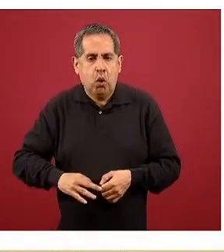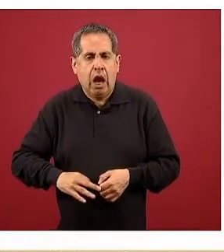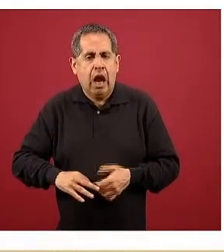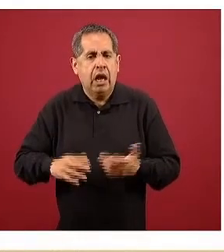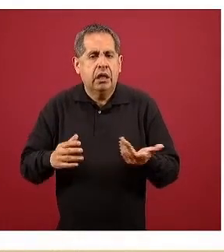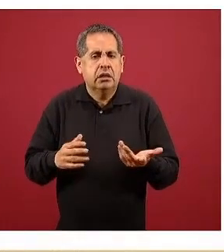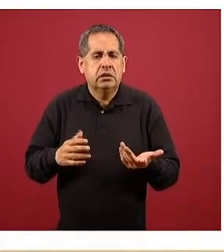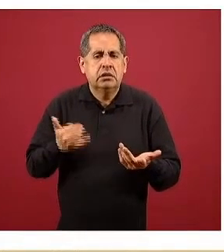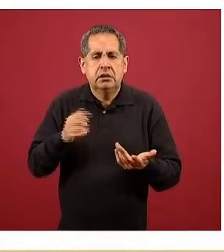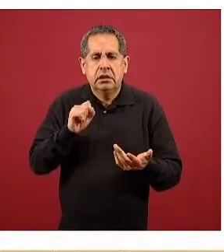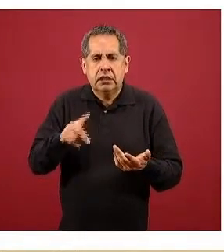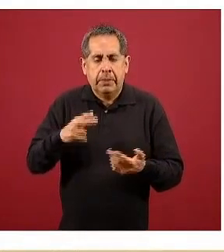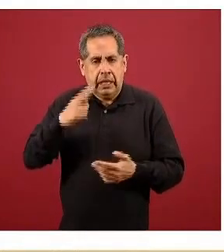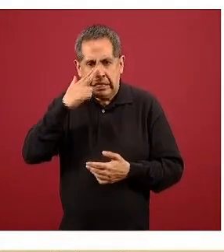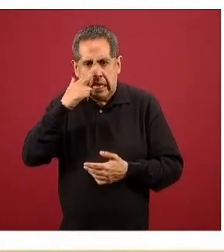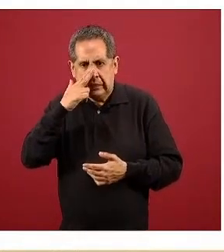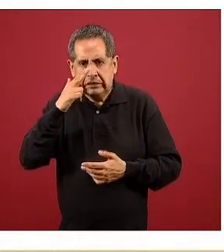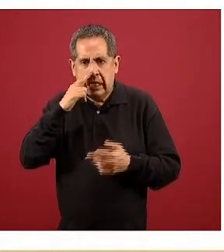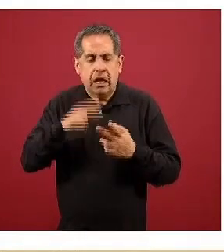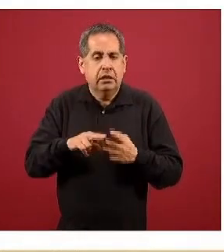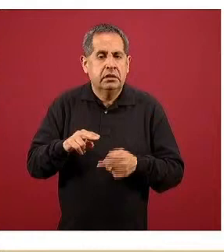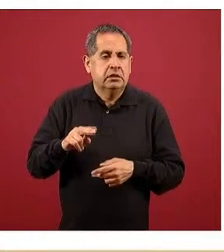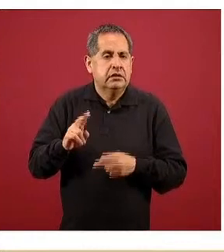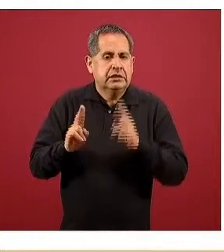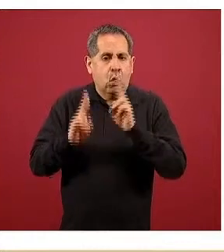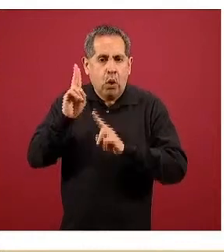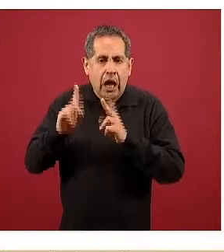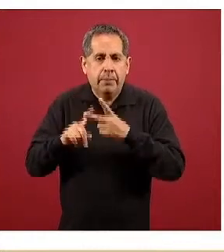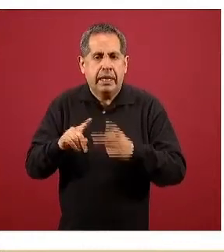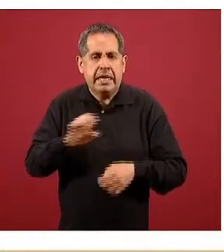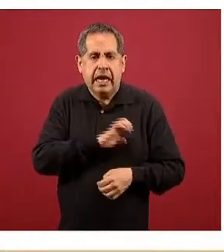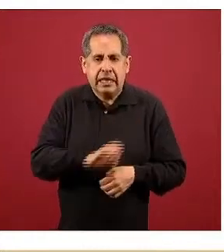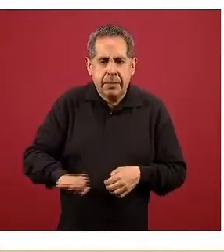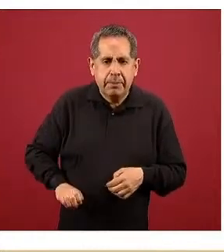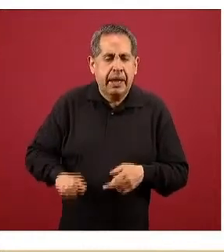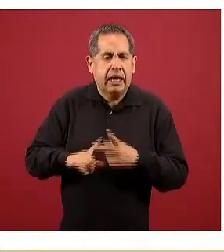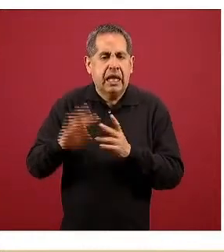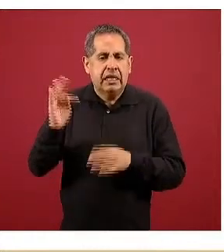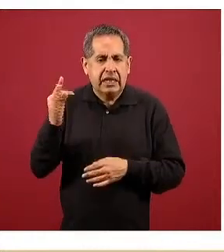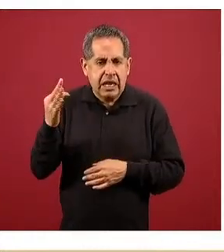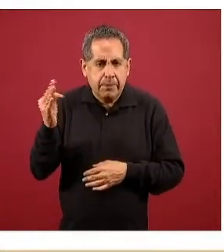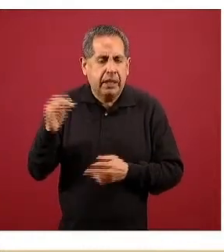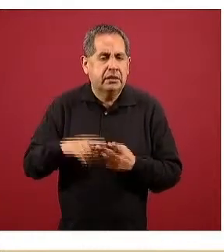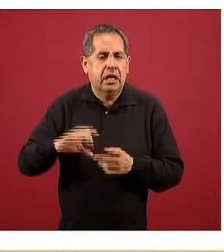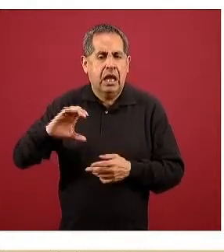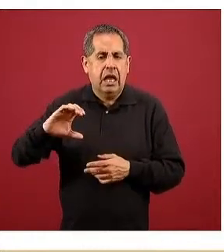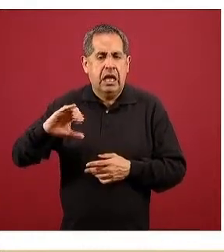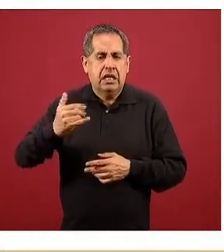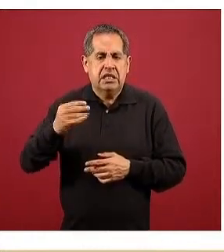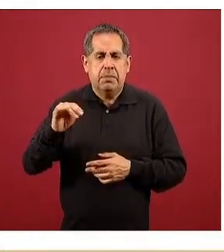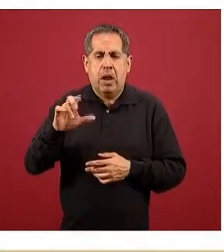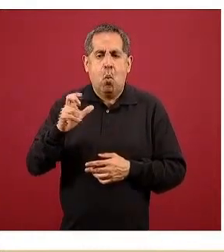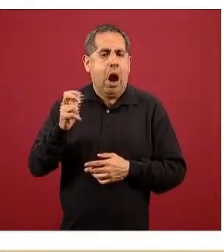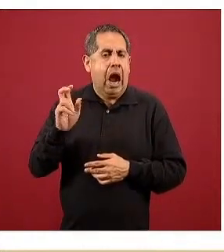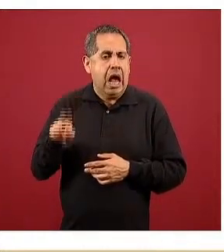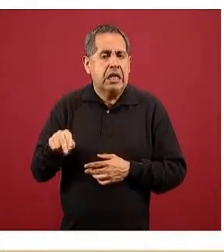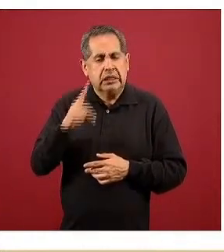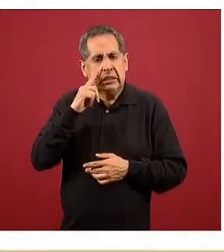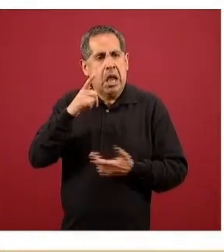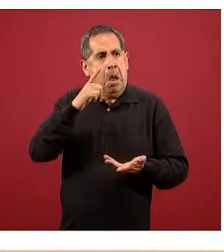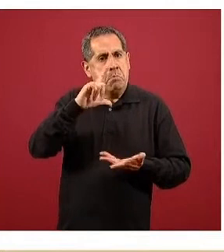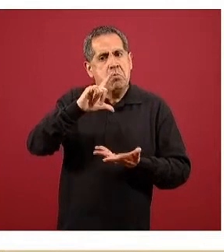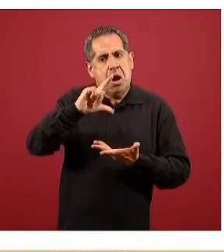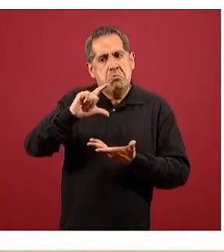y Ciudad Neza, Naucalpan y Ecatepec, Tlalnepantla y Chimalhuacán, todos con una tendencia a